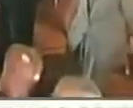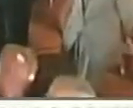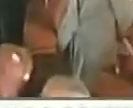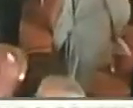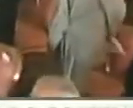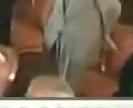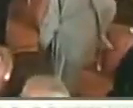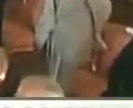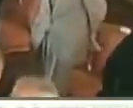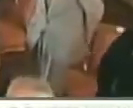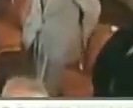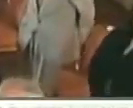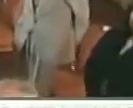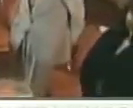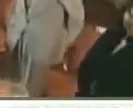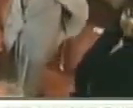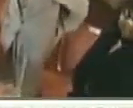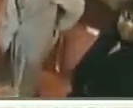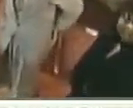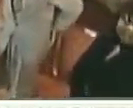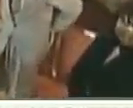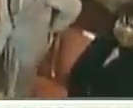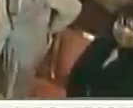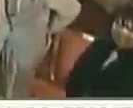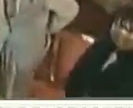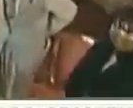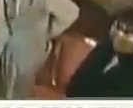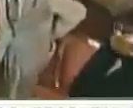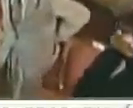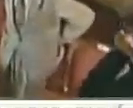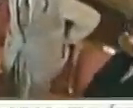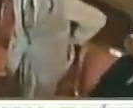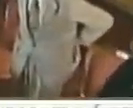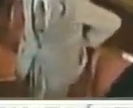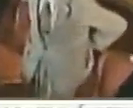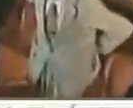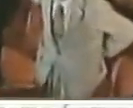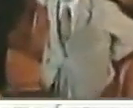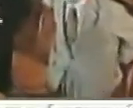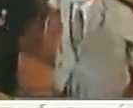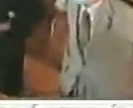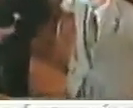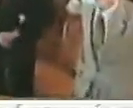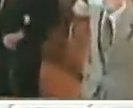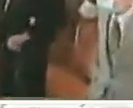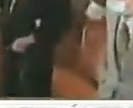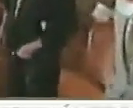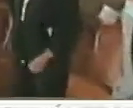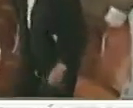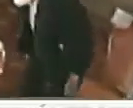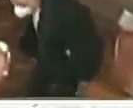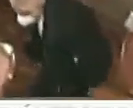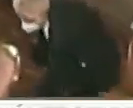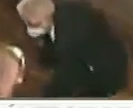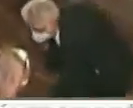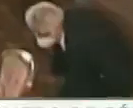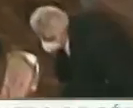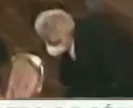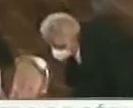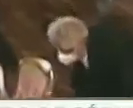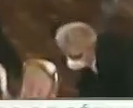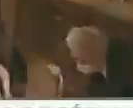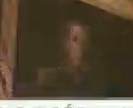sesión especial conmemorativa al 238º aniversario del natalicio del libertador y padre de la